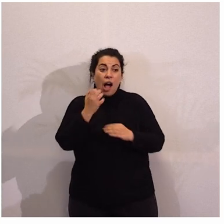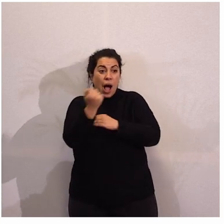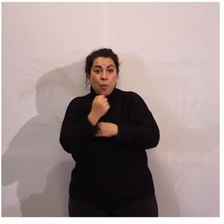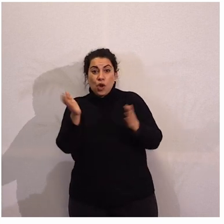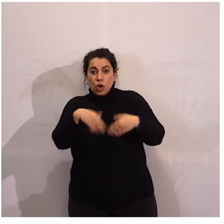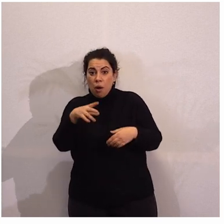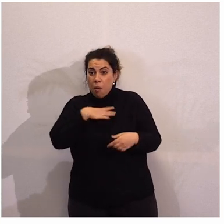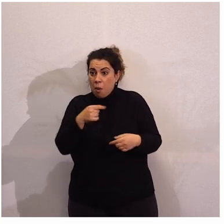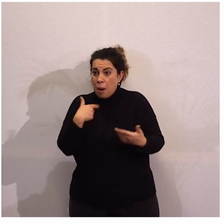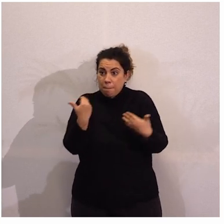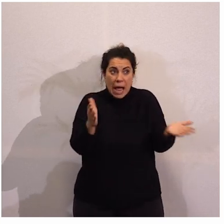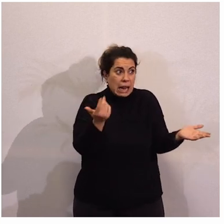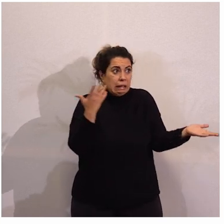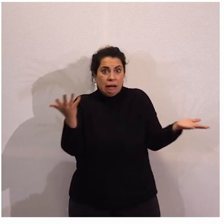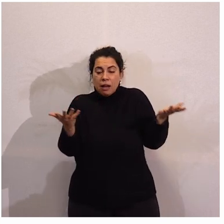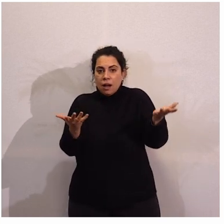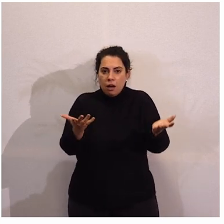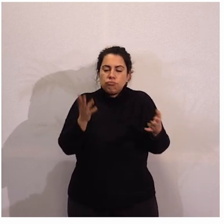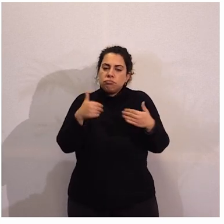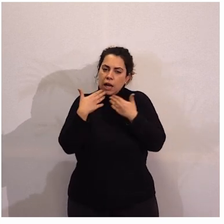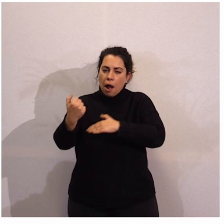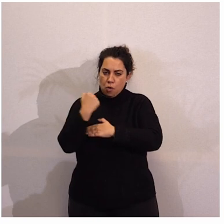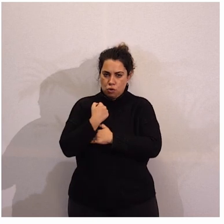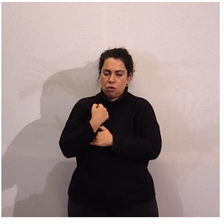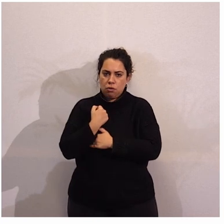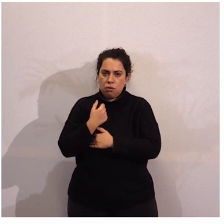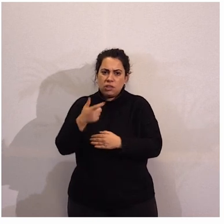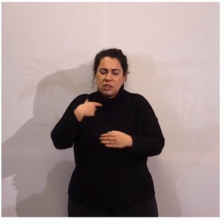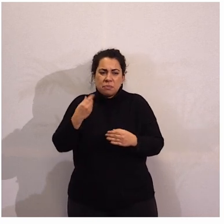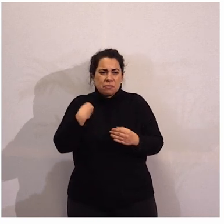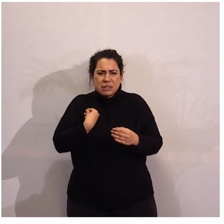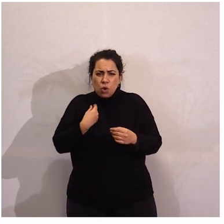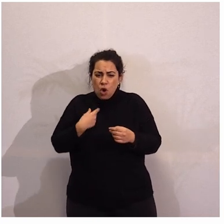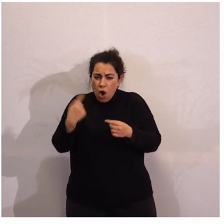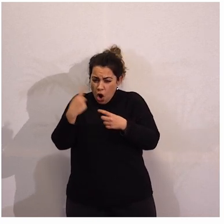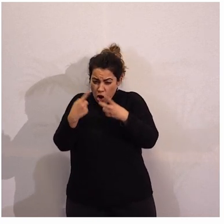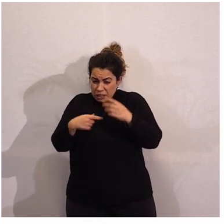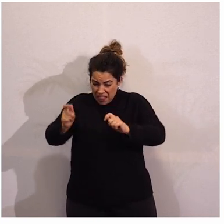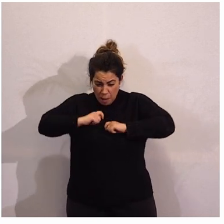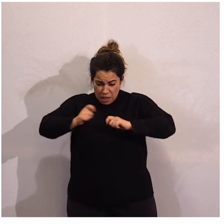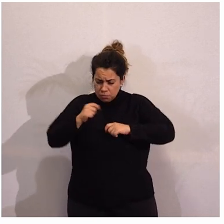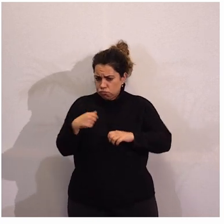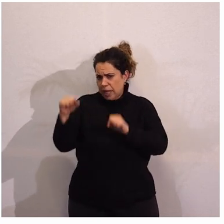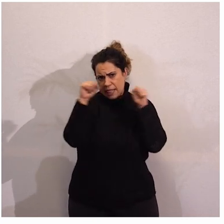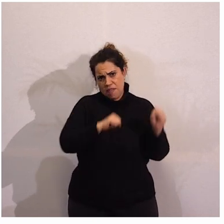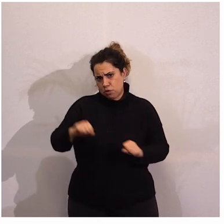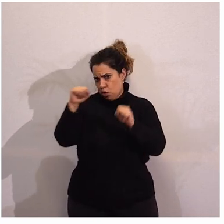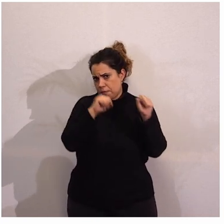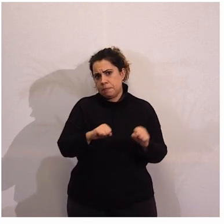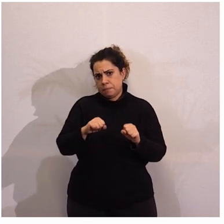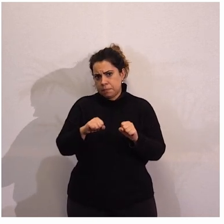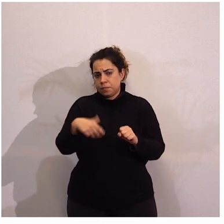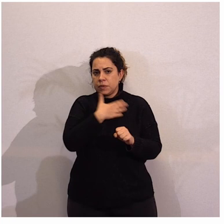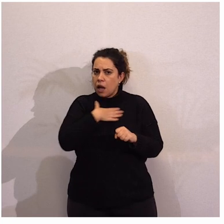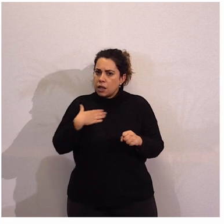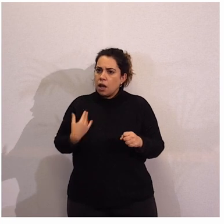más perdidos. Entonces defiendo todo lo que han hecho conmigo. Quiero que se